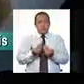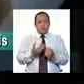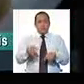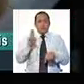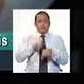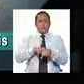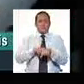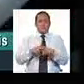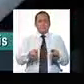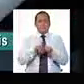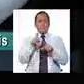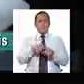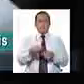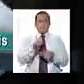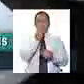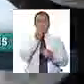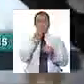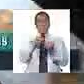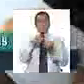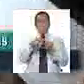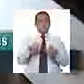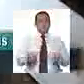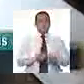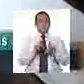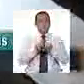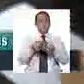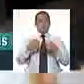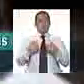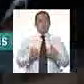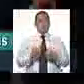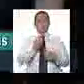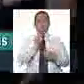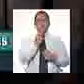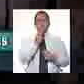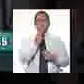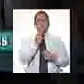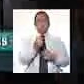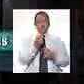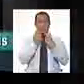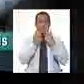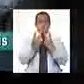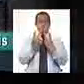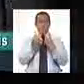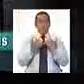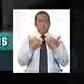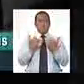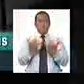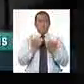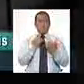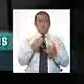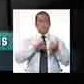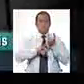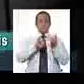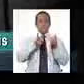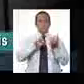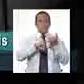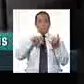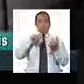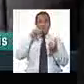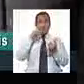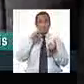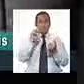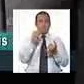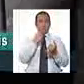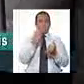¿no? Y al momento de comer son texturas y todo esto. Bueno, y acá también tenemos el dulce. El postre, que quiero que lo vean, por favor, es un suspiro de papa, ¿no? Que